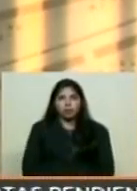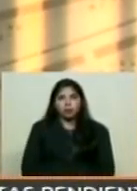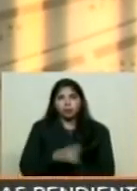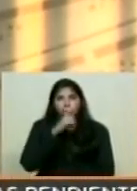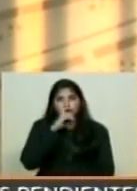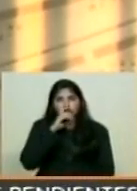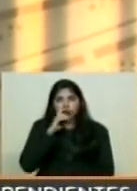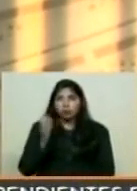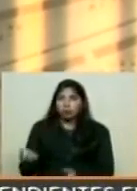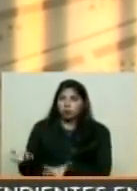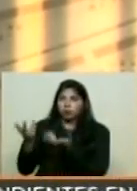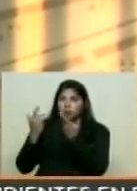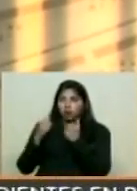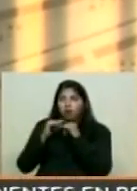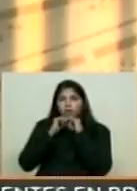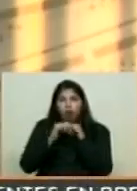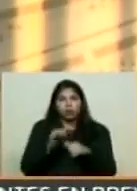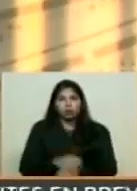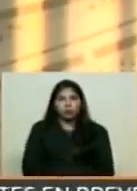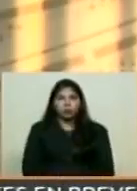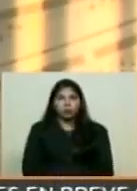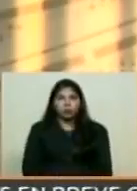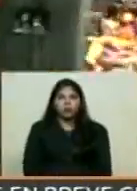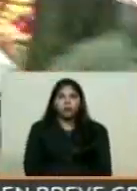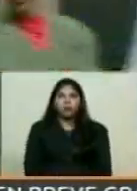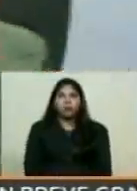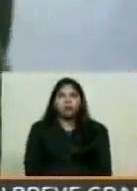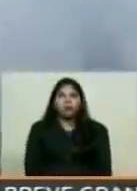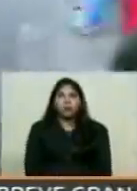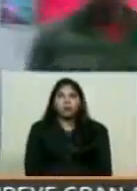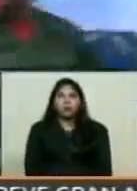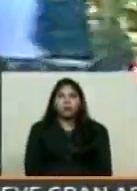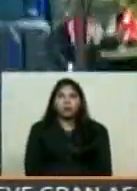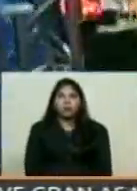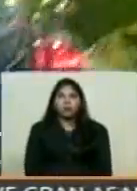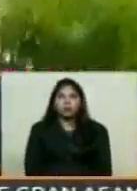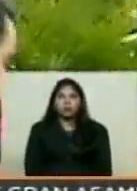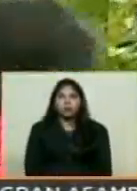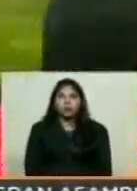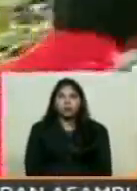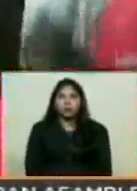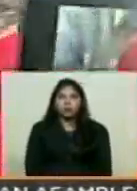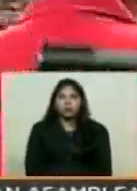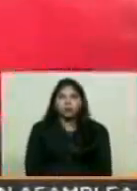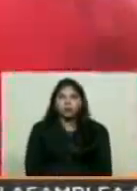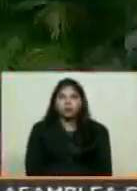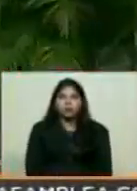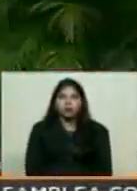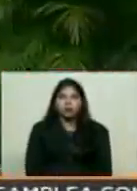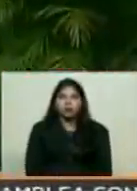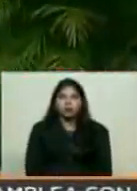lugar y nos ofrece la información. Te escuchamos. Presentes.